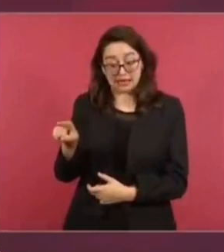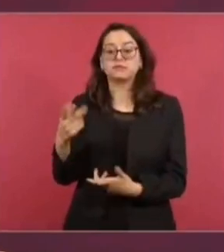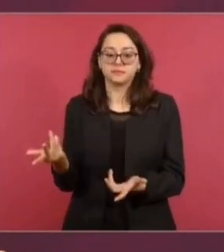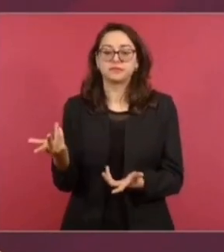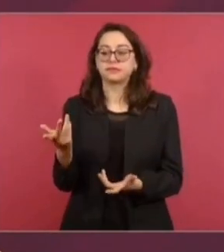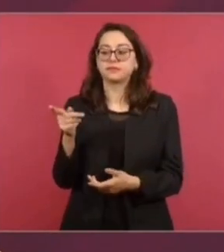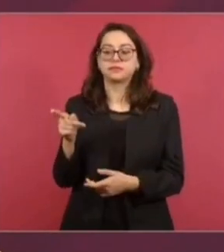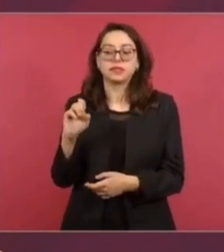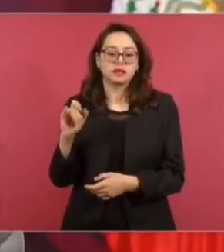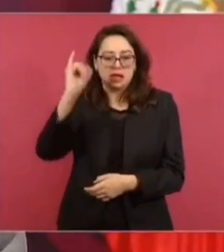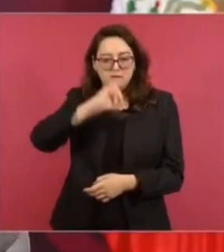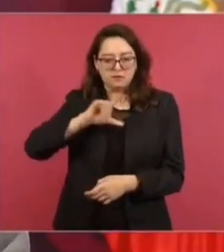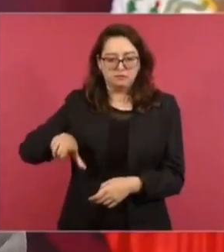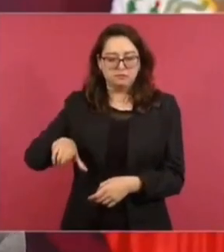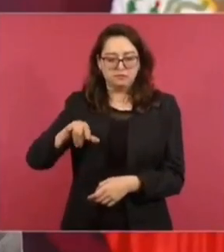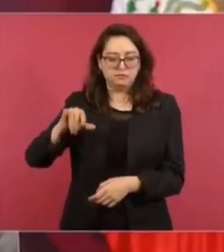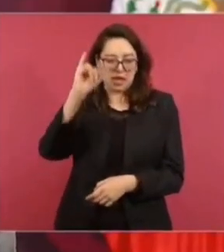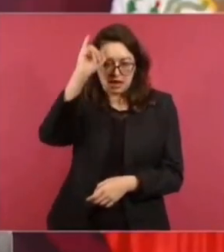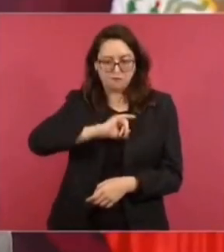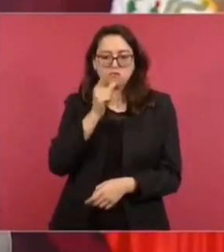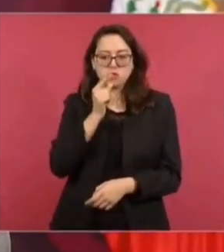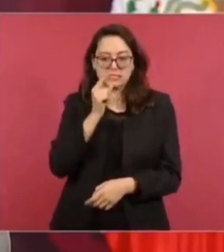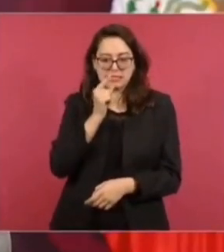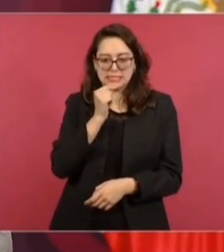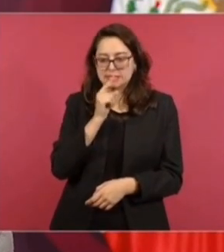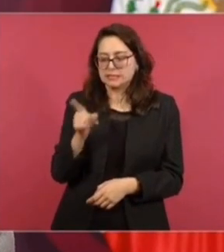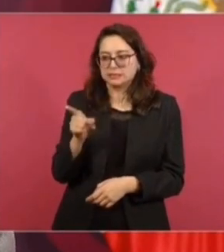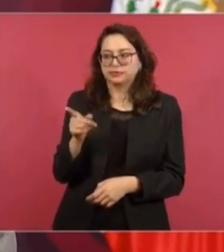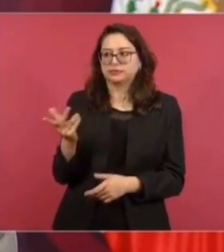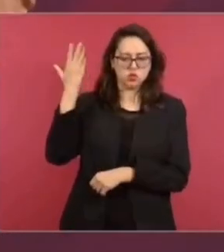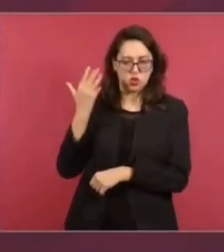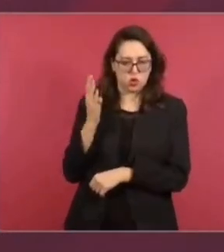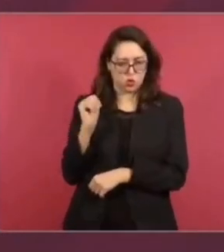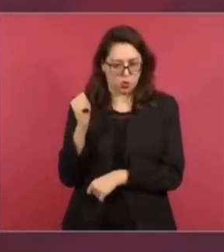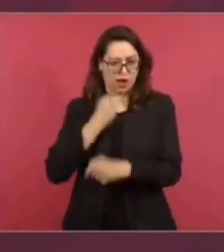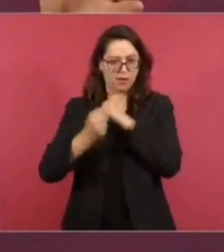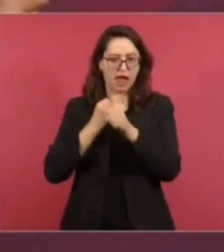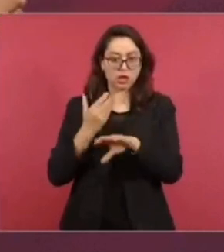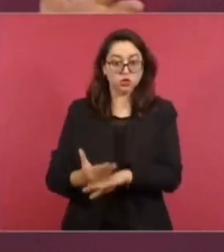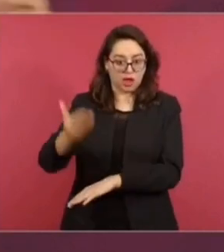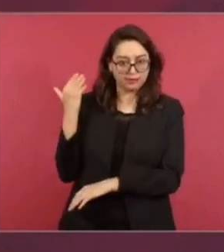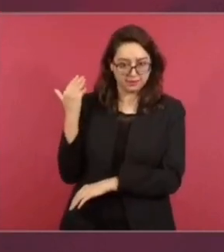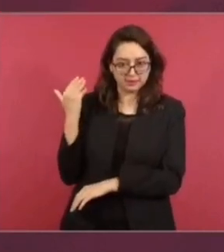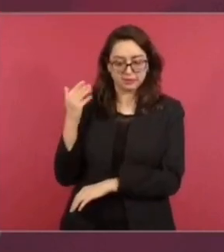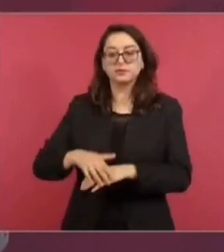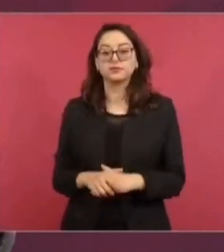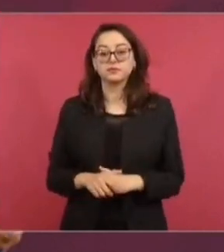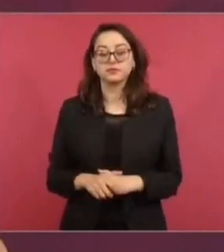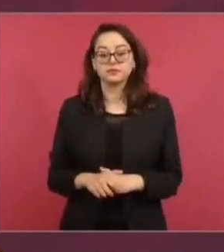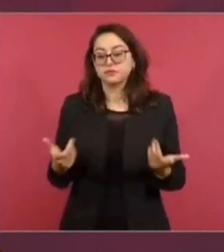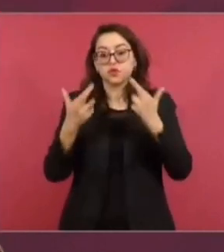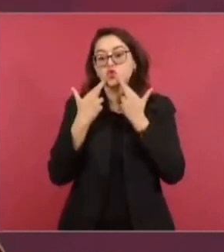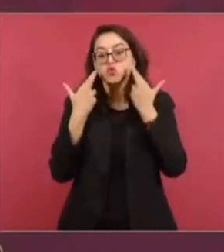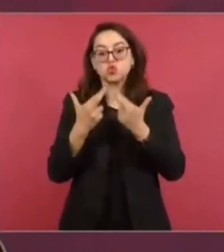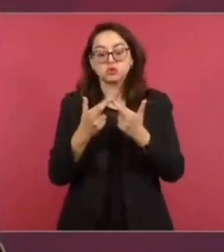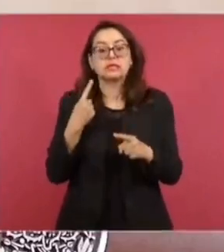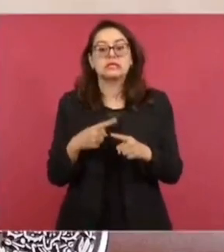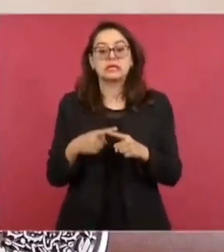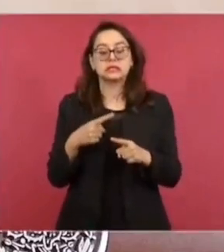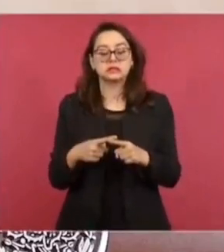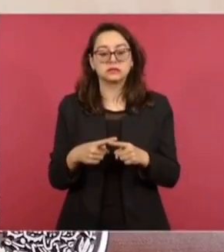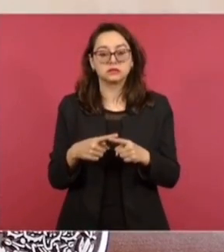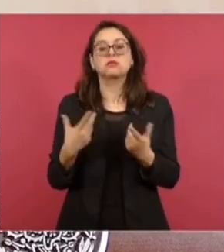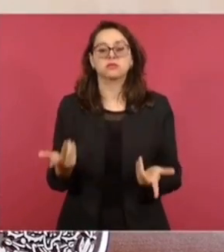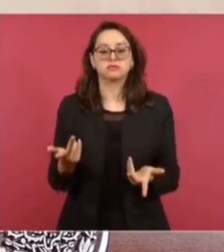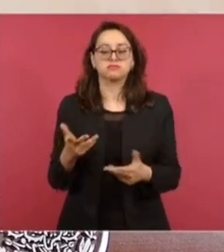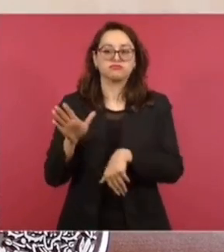de la policía de la seguridad pública, Harfuch. Esas reuniones las encabezaba el